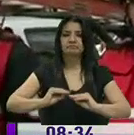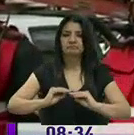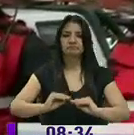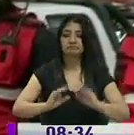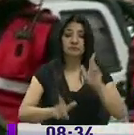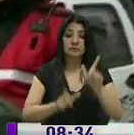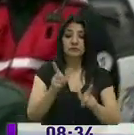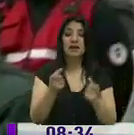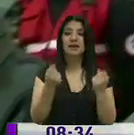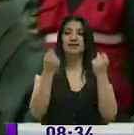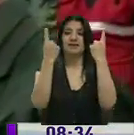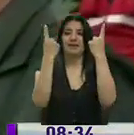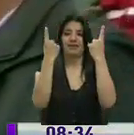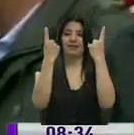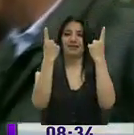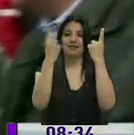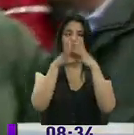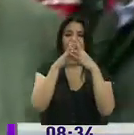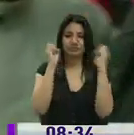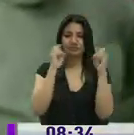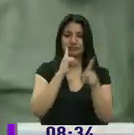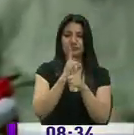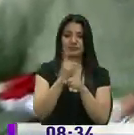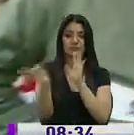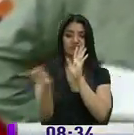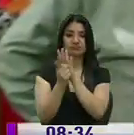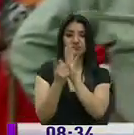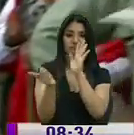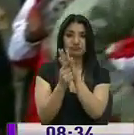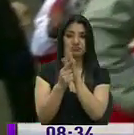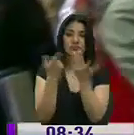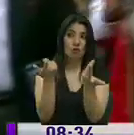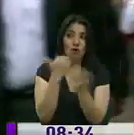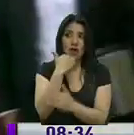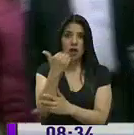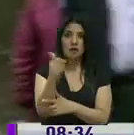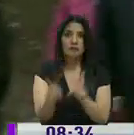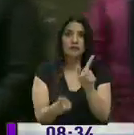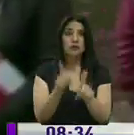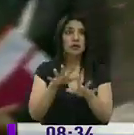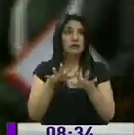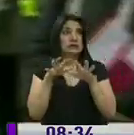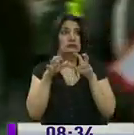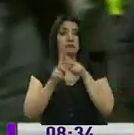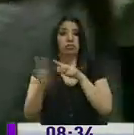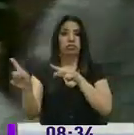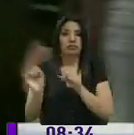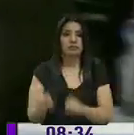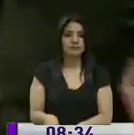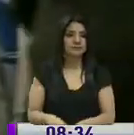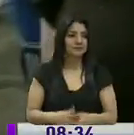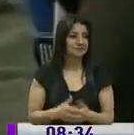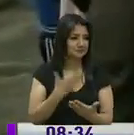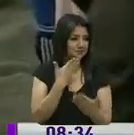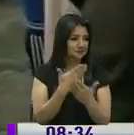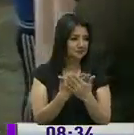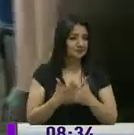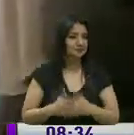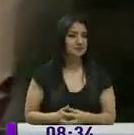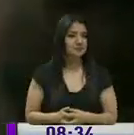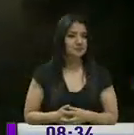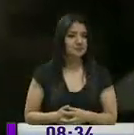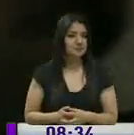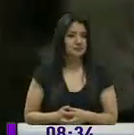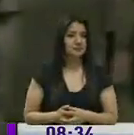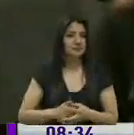ciudad ahora entiende y comprende de que usar estas herramientas como esta alarma permite ahuyentar la delincuencia de este lugar muchas gracias bueno ya vamos a hablar con